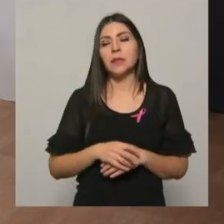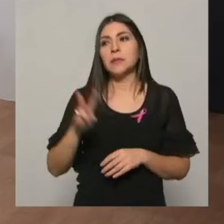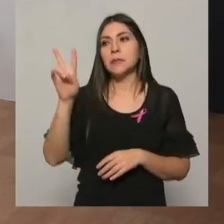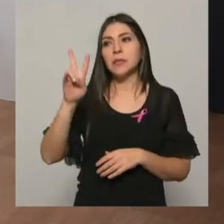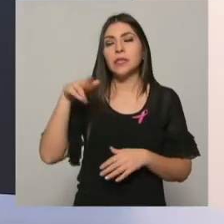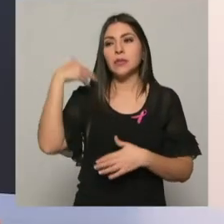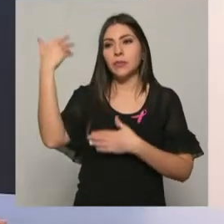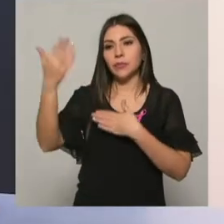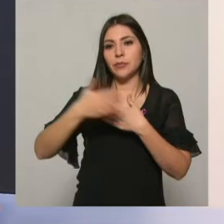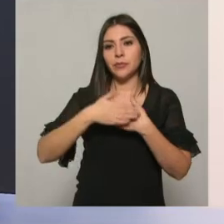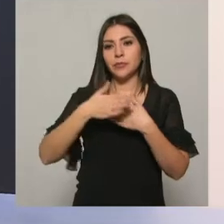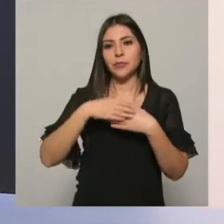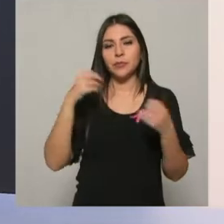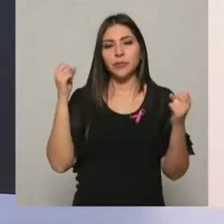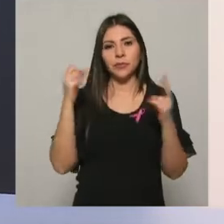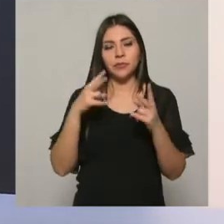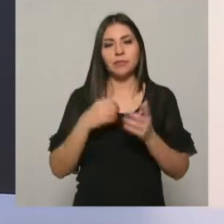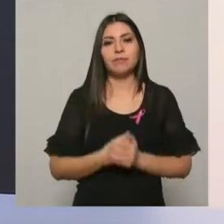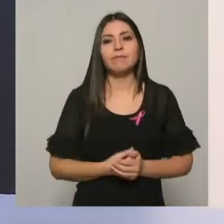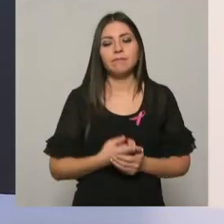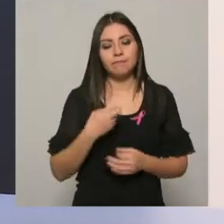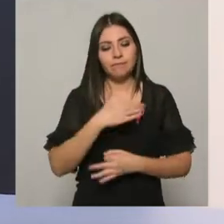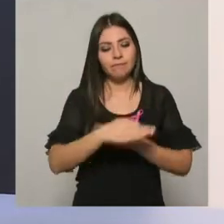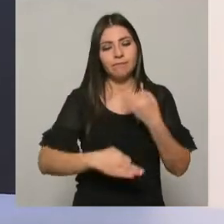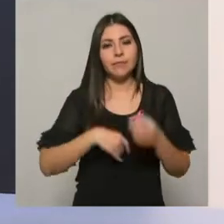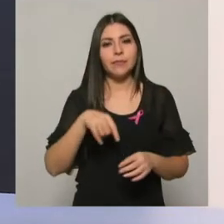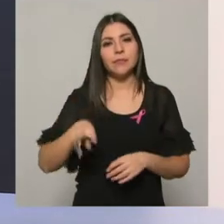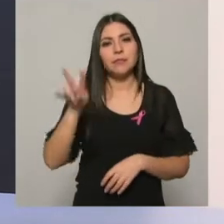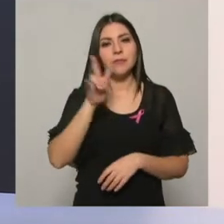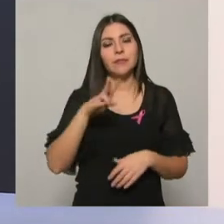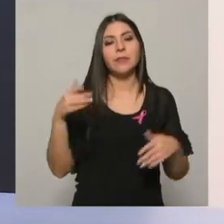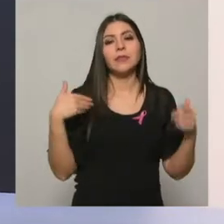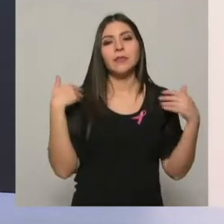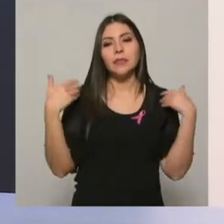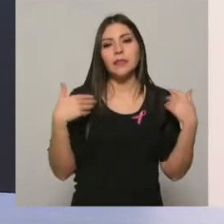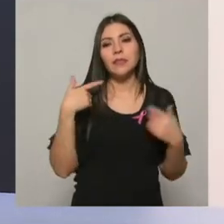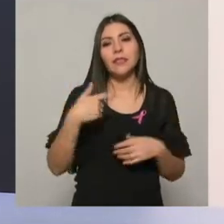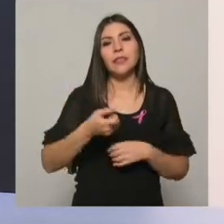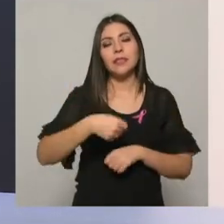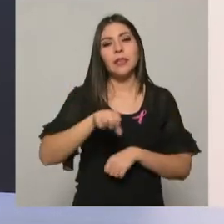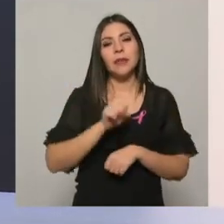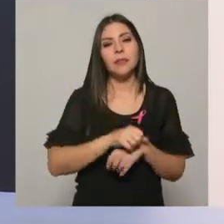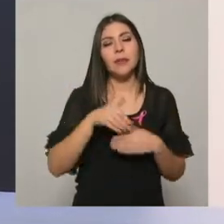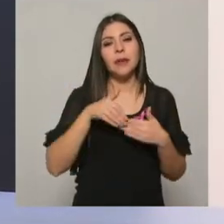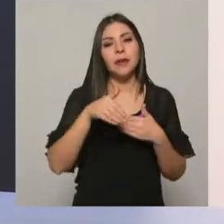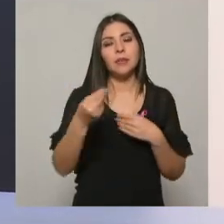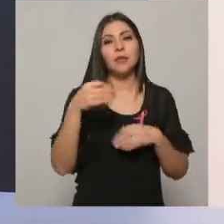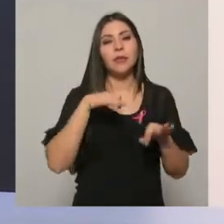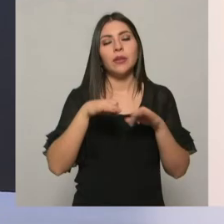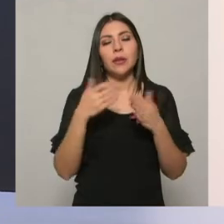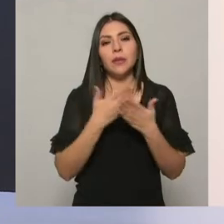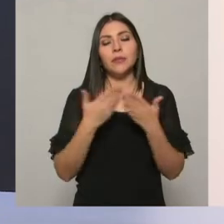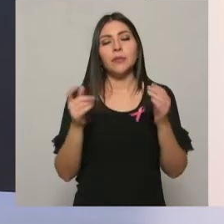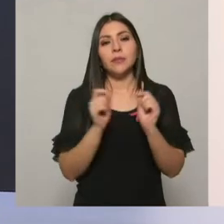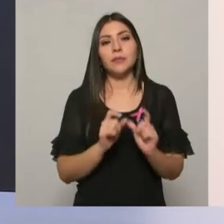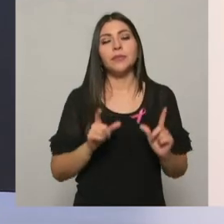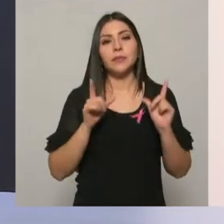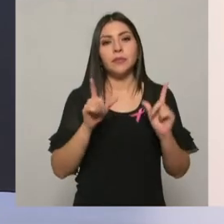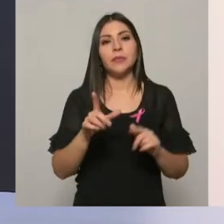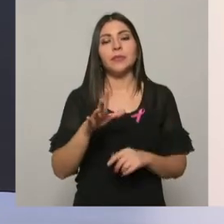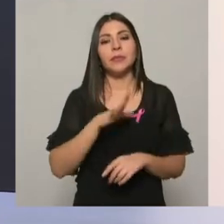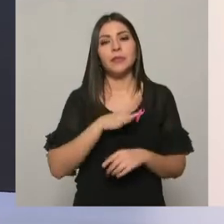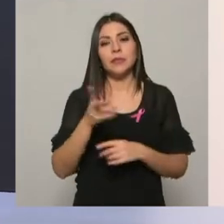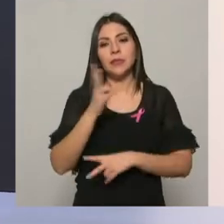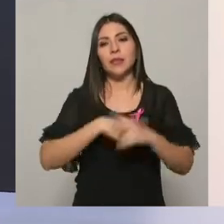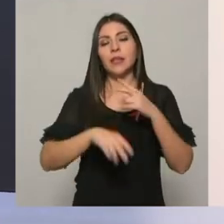vemos aquí. Esto ha sido todo, es viernes, disfrútelo, se lo merece, ha sido una semana de mucho trabajo. En la pantalla tuve la fortuna de contar con